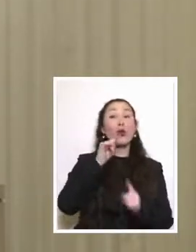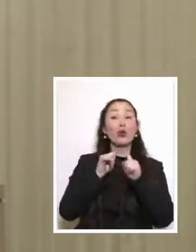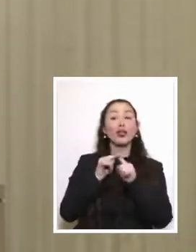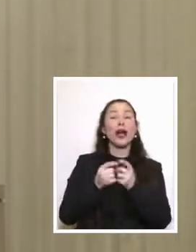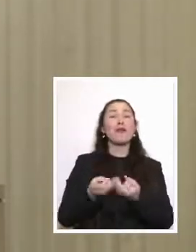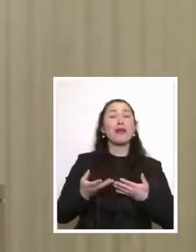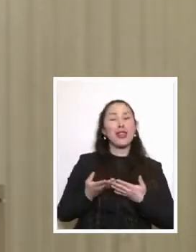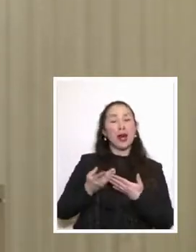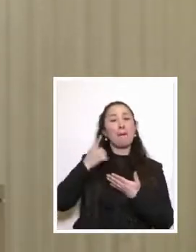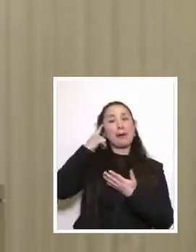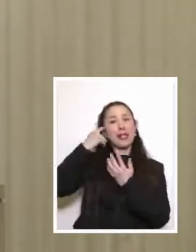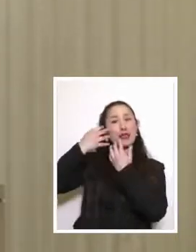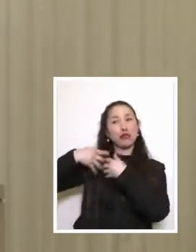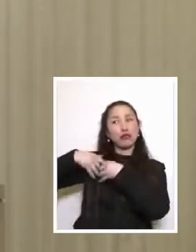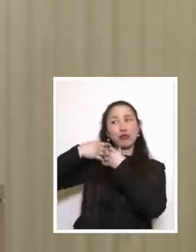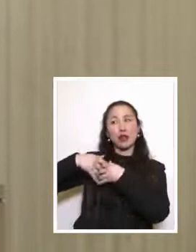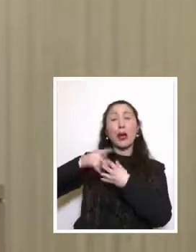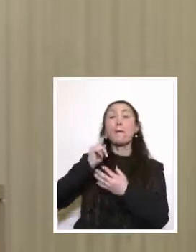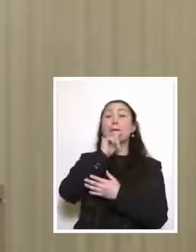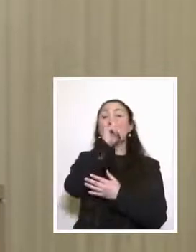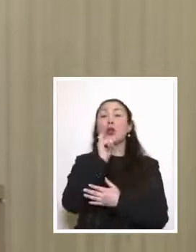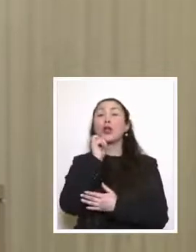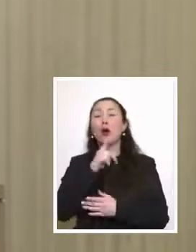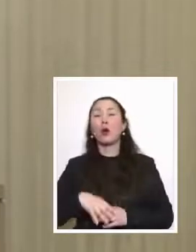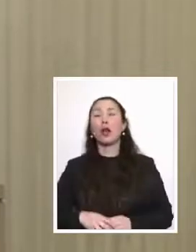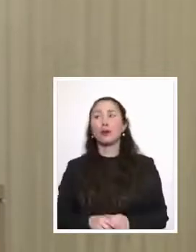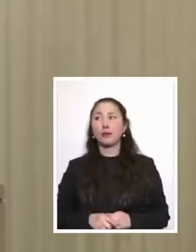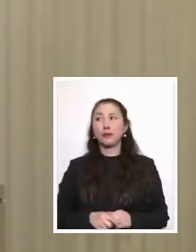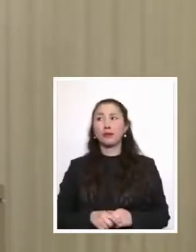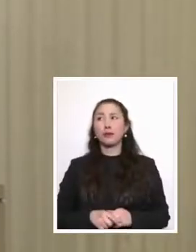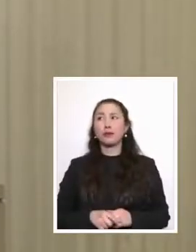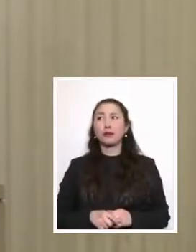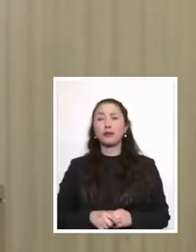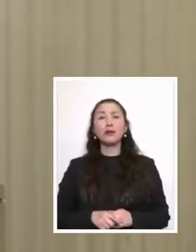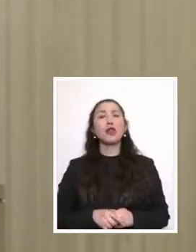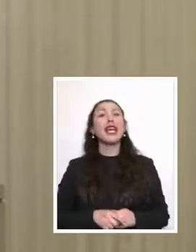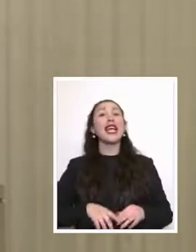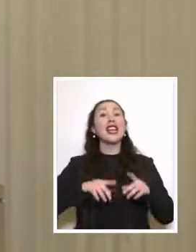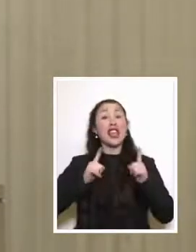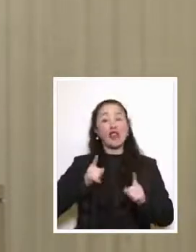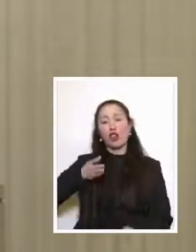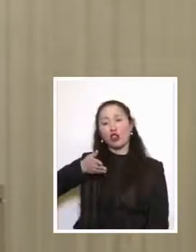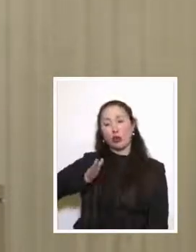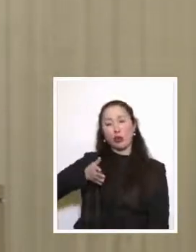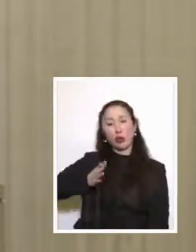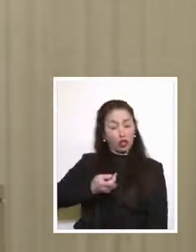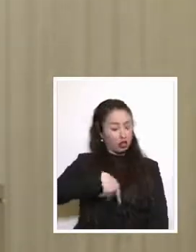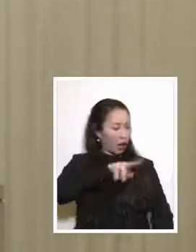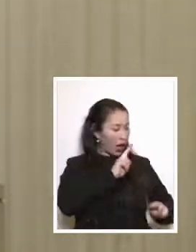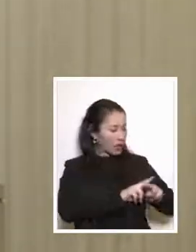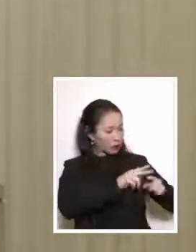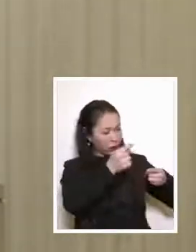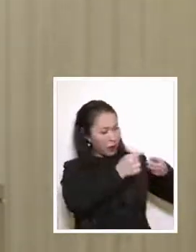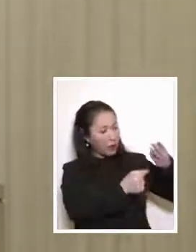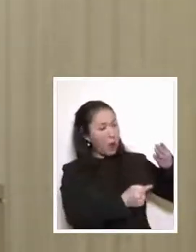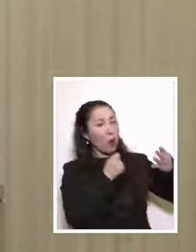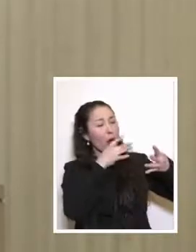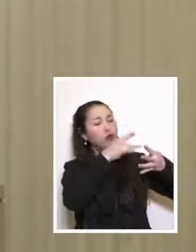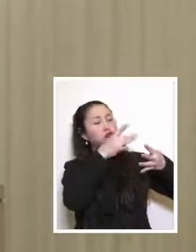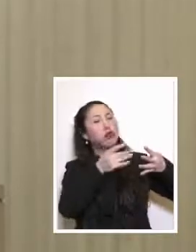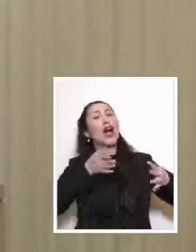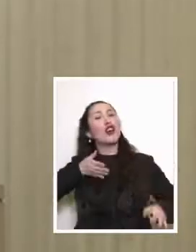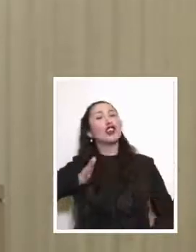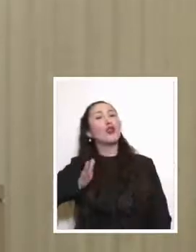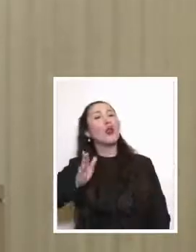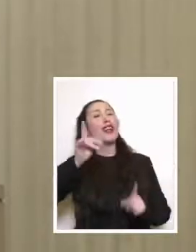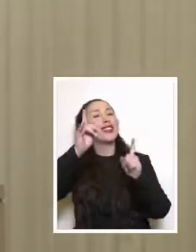las tres preguntas que salen de aquí son: ¿qué deberíamos seguir haciendo? Entonces, de todo lo que hacemos, ¿debemos seguir